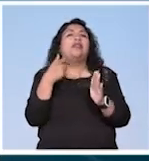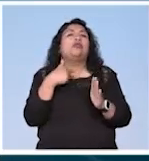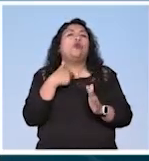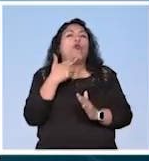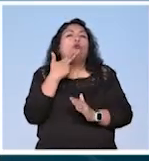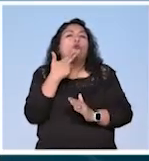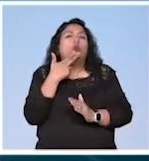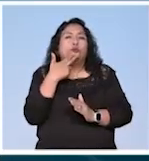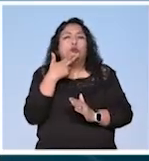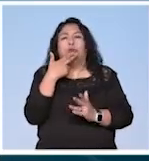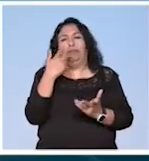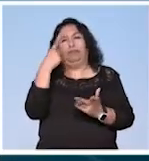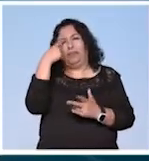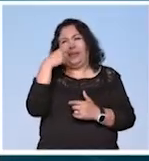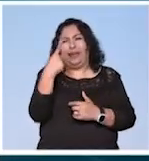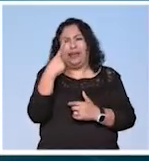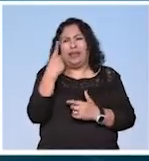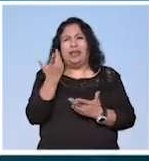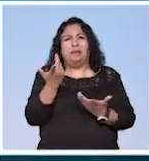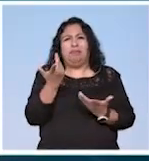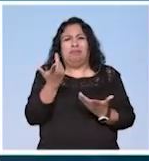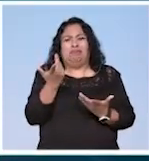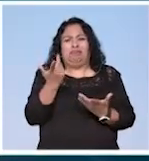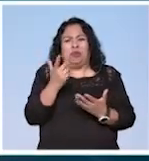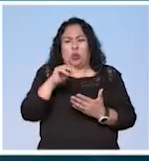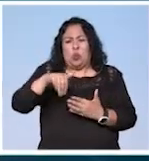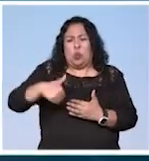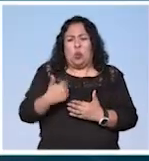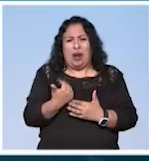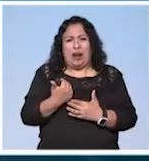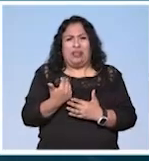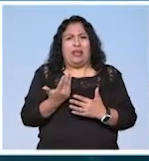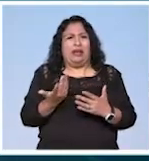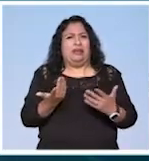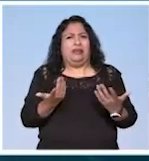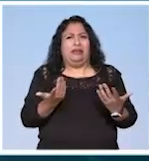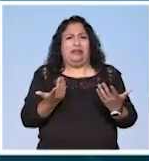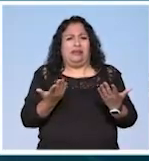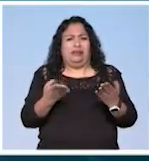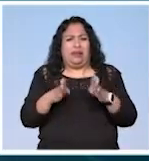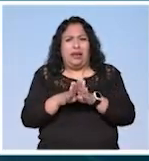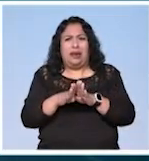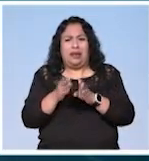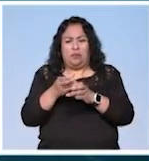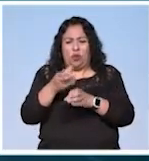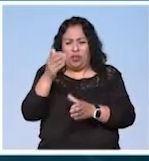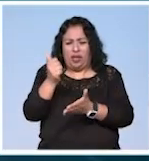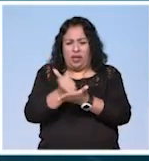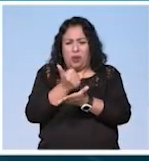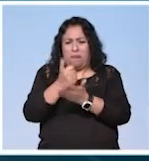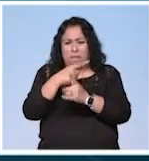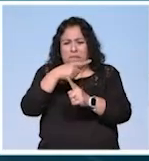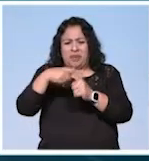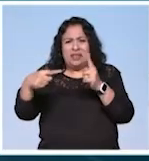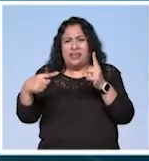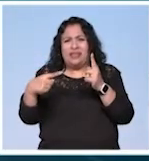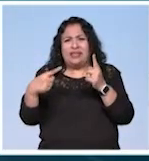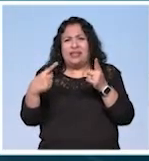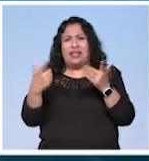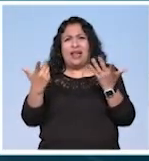o sea para qué encapsula encriptas un una botella de coca-cola a la mitad